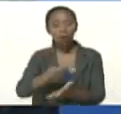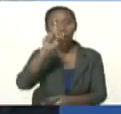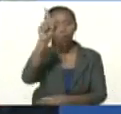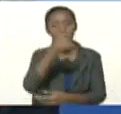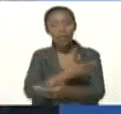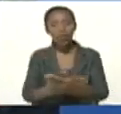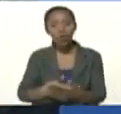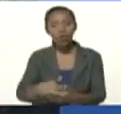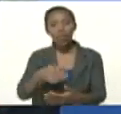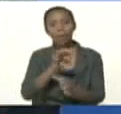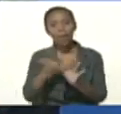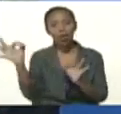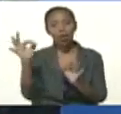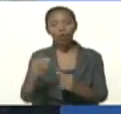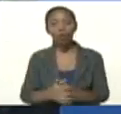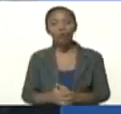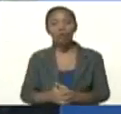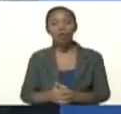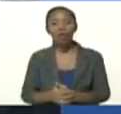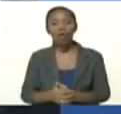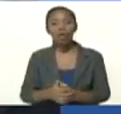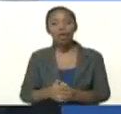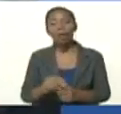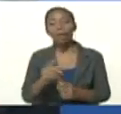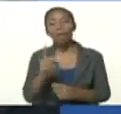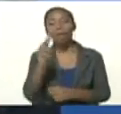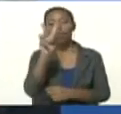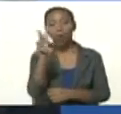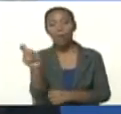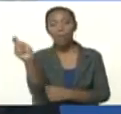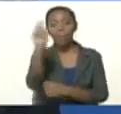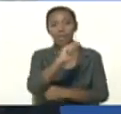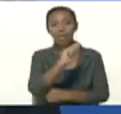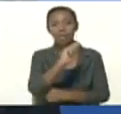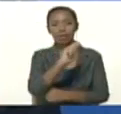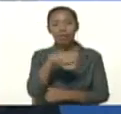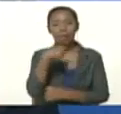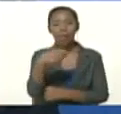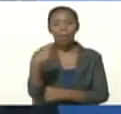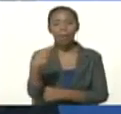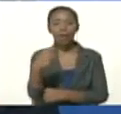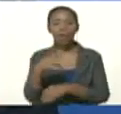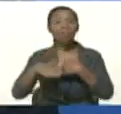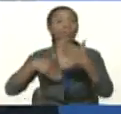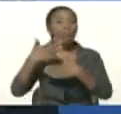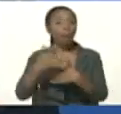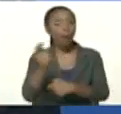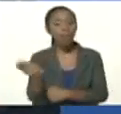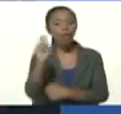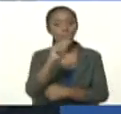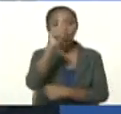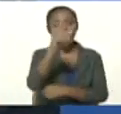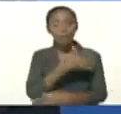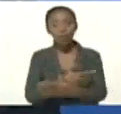Petro bimensual por ahora. Después será mensual. 1.000.000 de Petro para